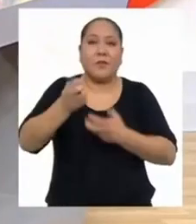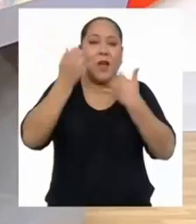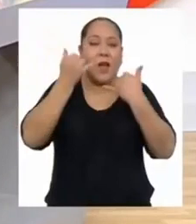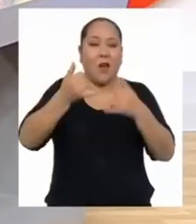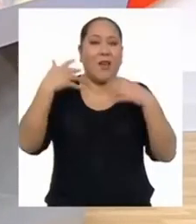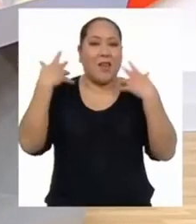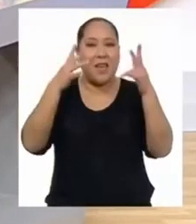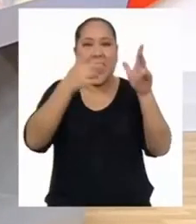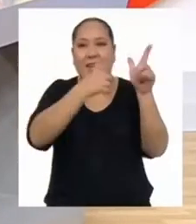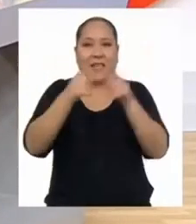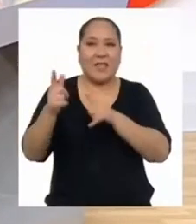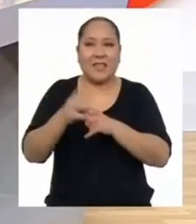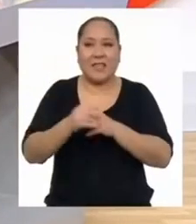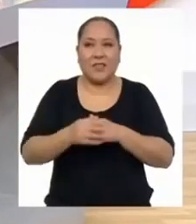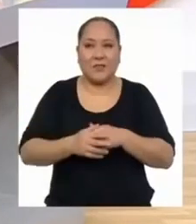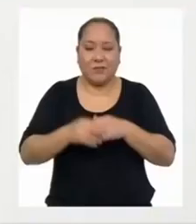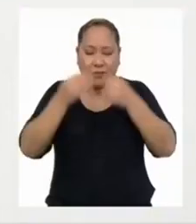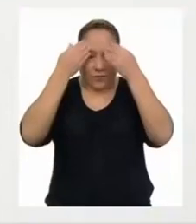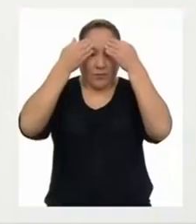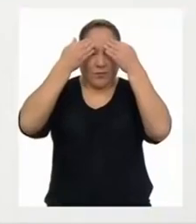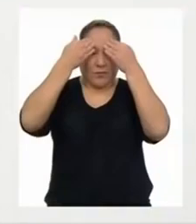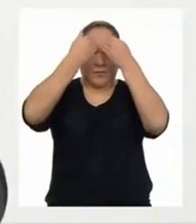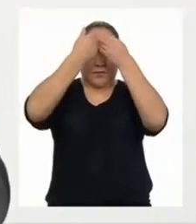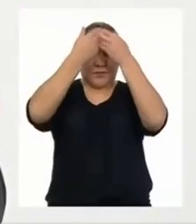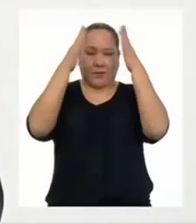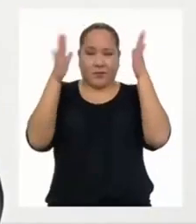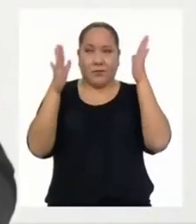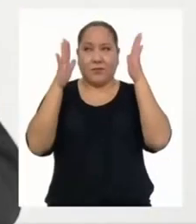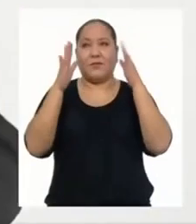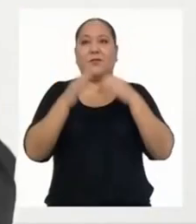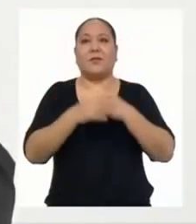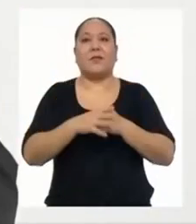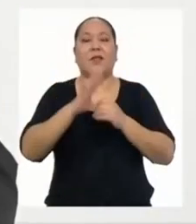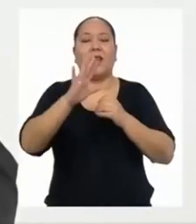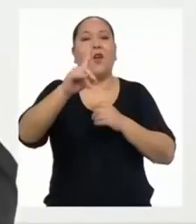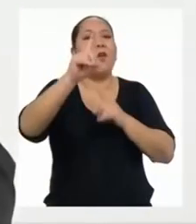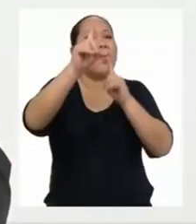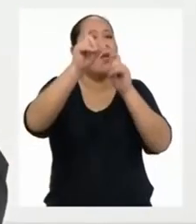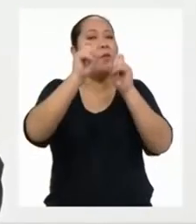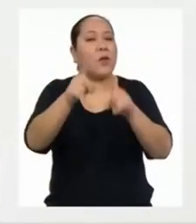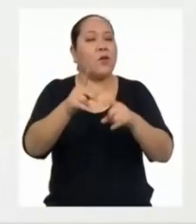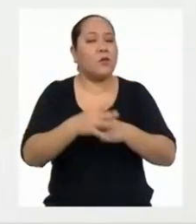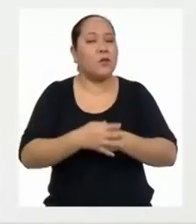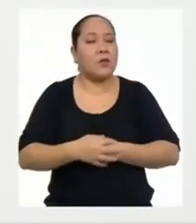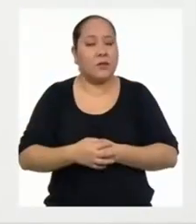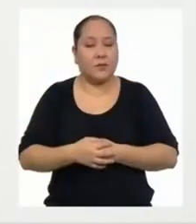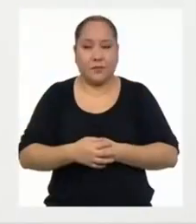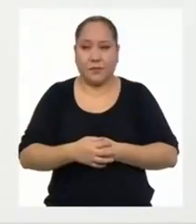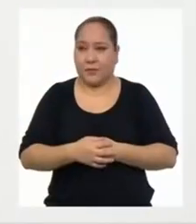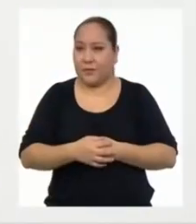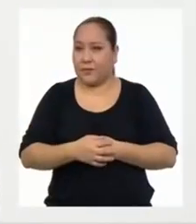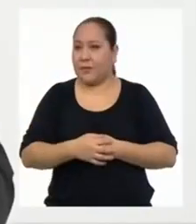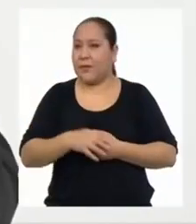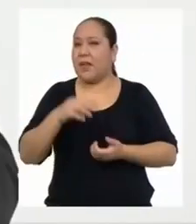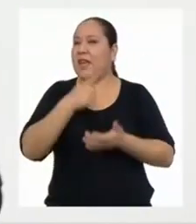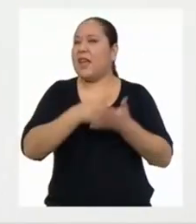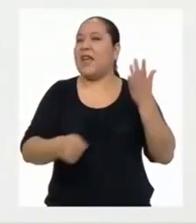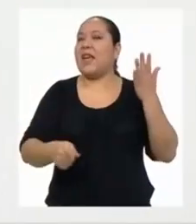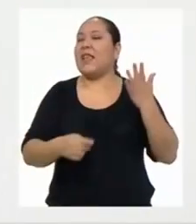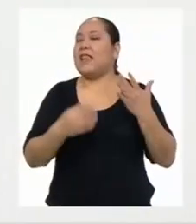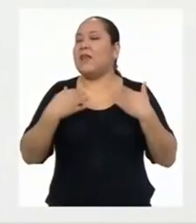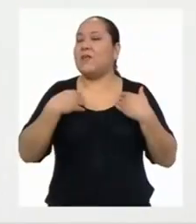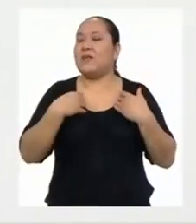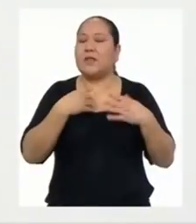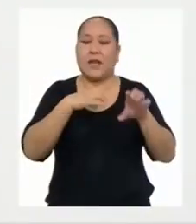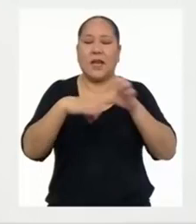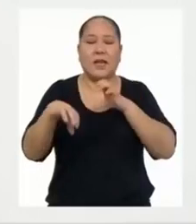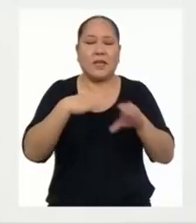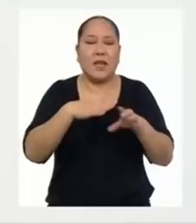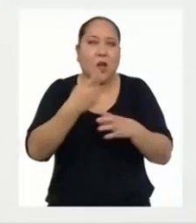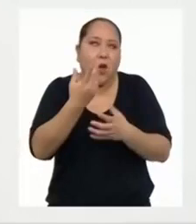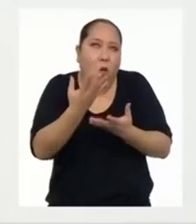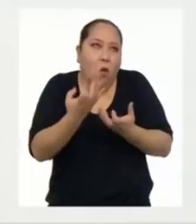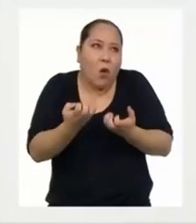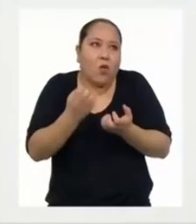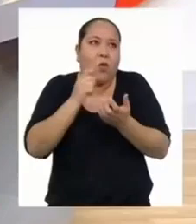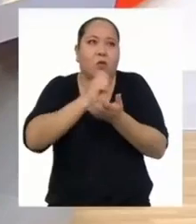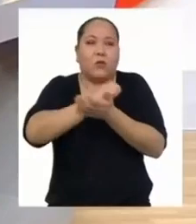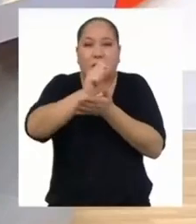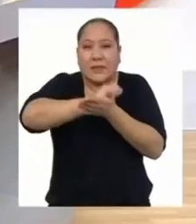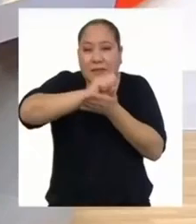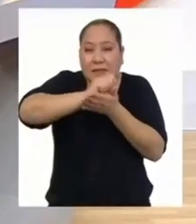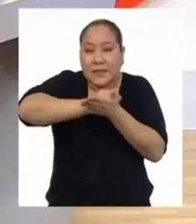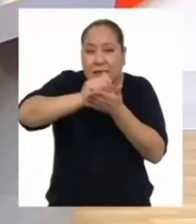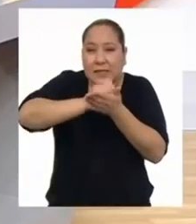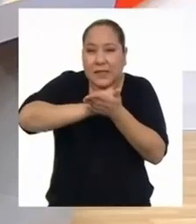obra. Activemos nuestra memoria. Te tengo una pregunta. ¿Qué debemos hacer cuando deseamos escribir